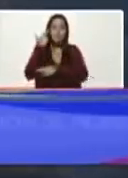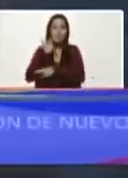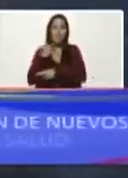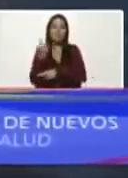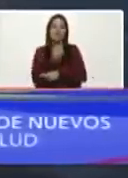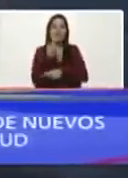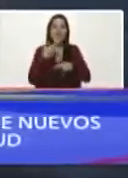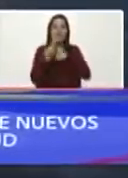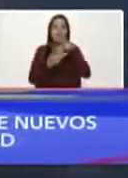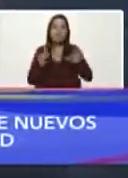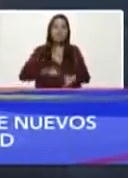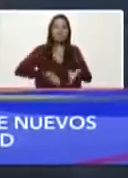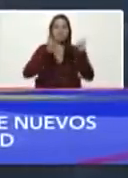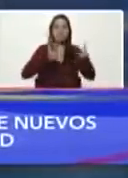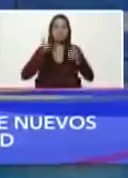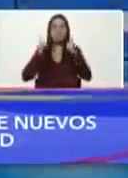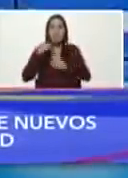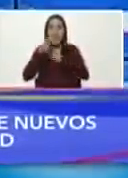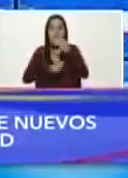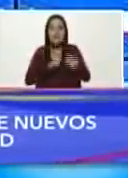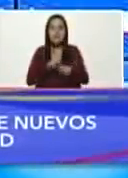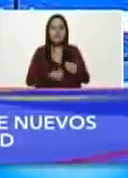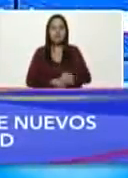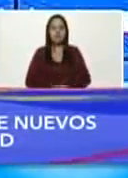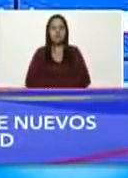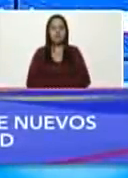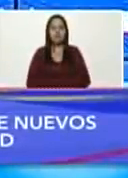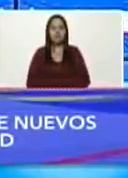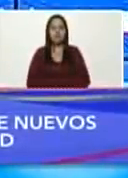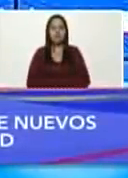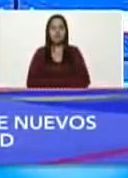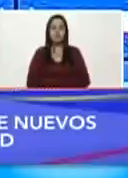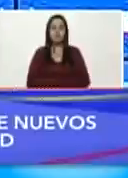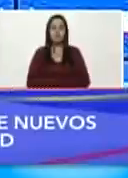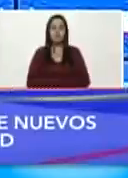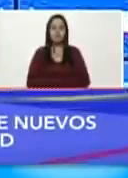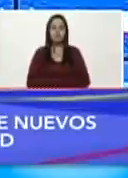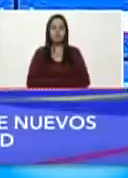en revolución era posible hacer una revolución educativa.